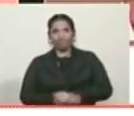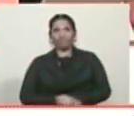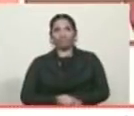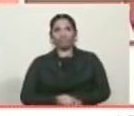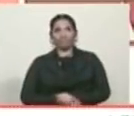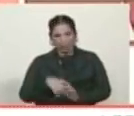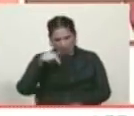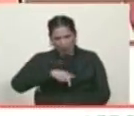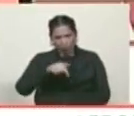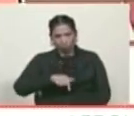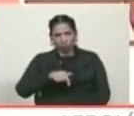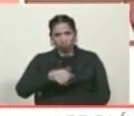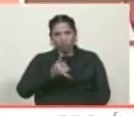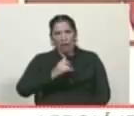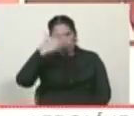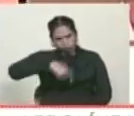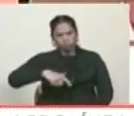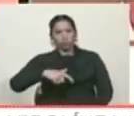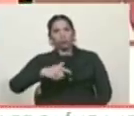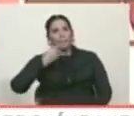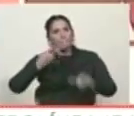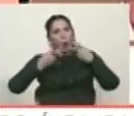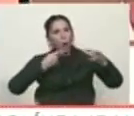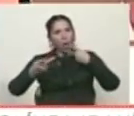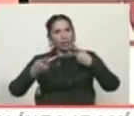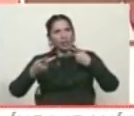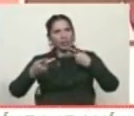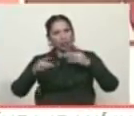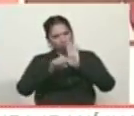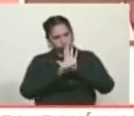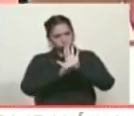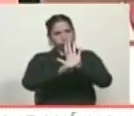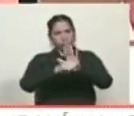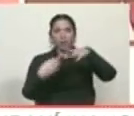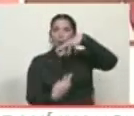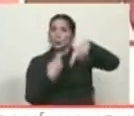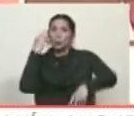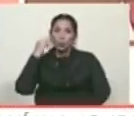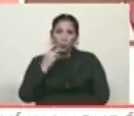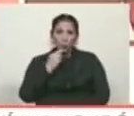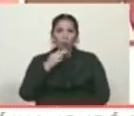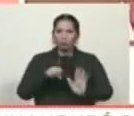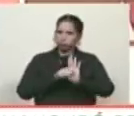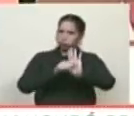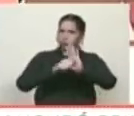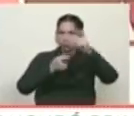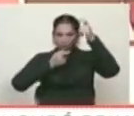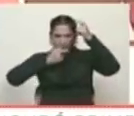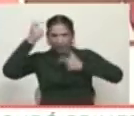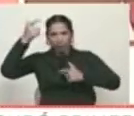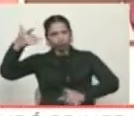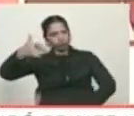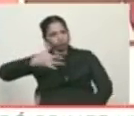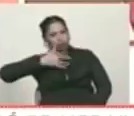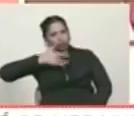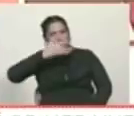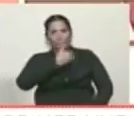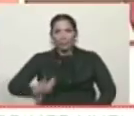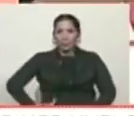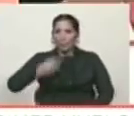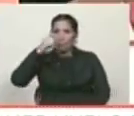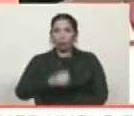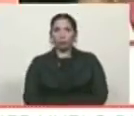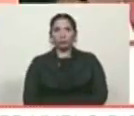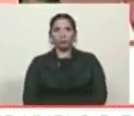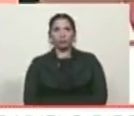una posición política que representa la revolución bolivariana, que representa el chavismo, que representa el presidente Nicolás Maduro,